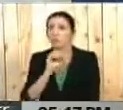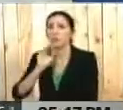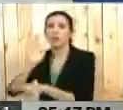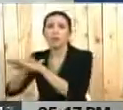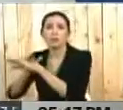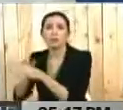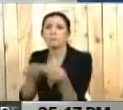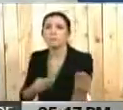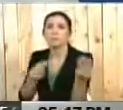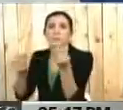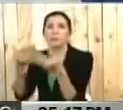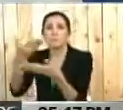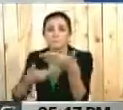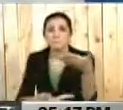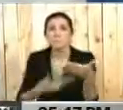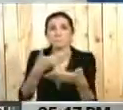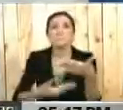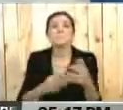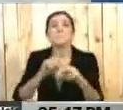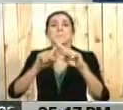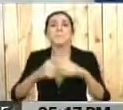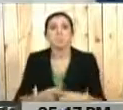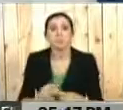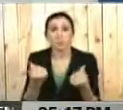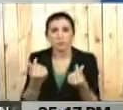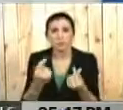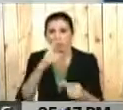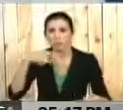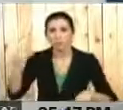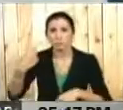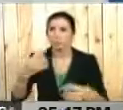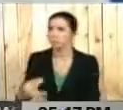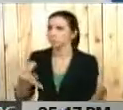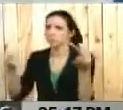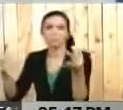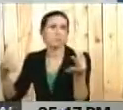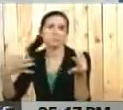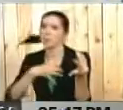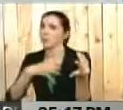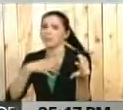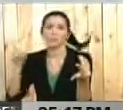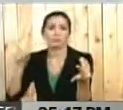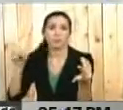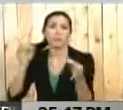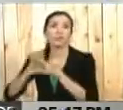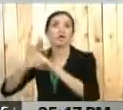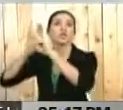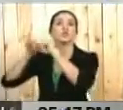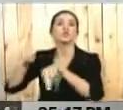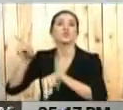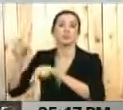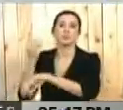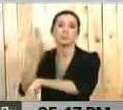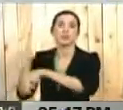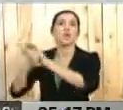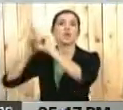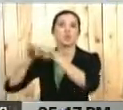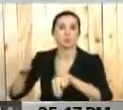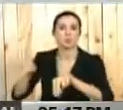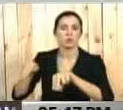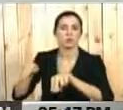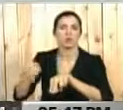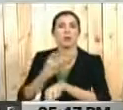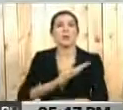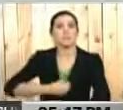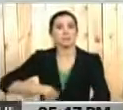presidente Maduro presentara el presupuesto de la Asamblea Nacional. Porque resulta que todos los actos que haga están viciados a nulidad absoluta. Presidente,